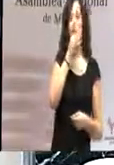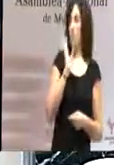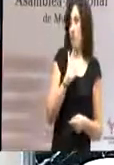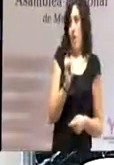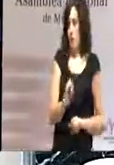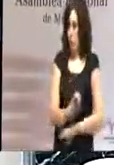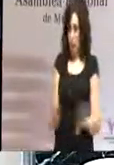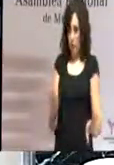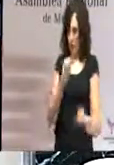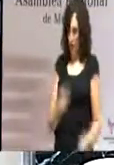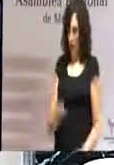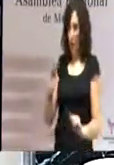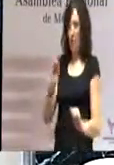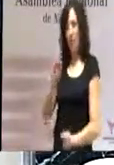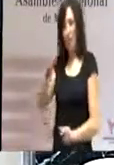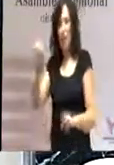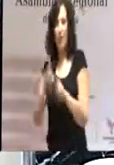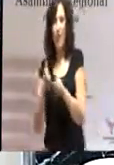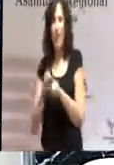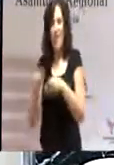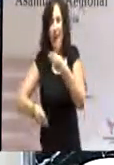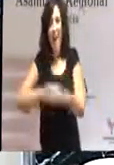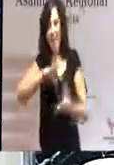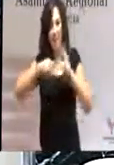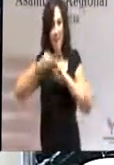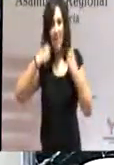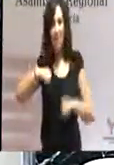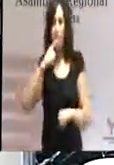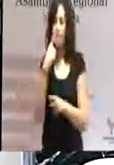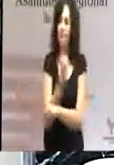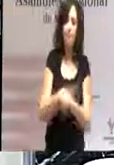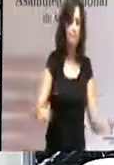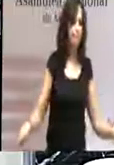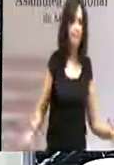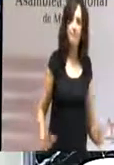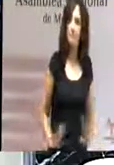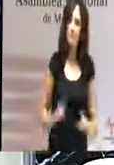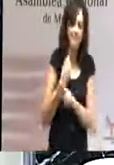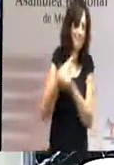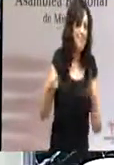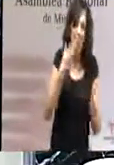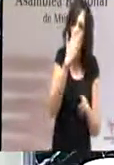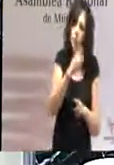magnífica, y otra cosa es dar trigo. Ahí ya no podemos estar tan de acuerdo con su actitud.